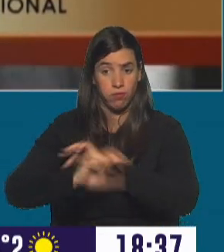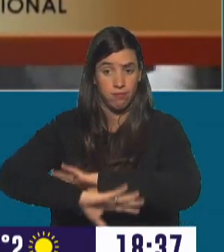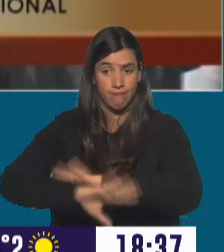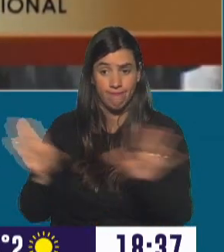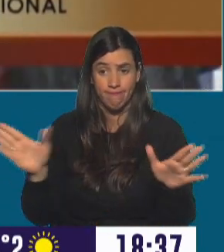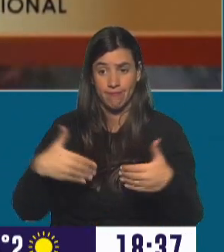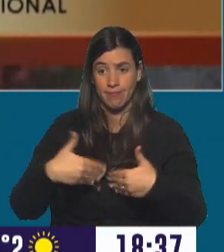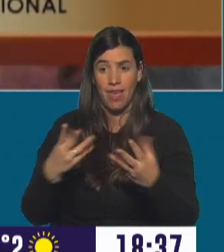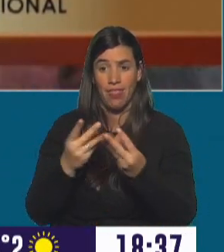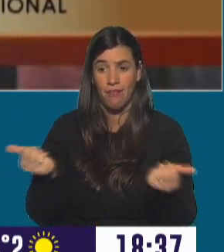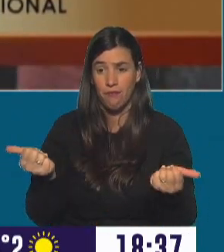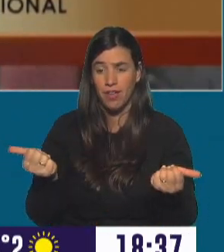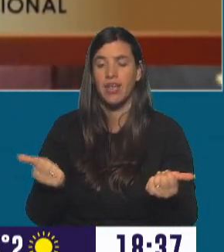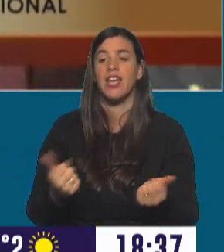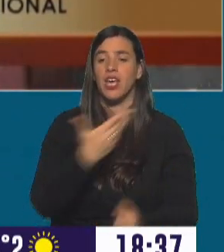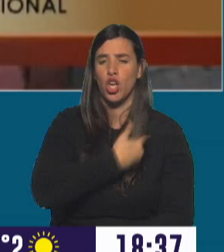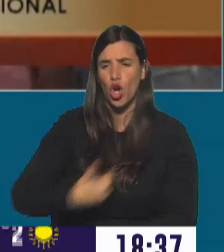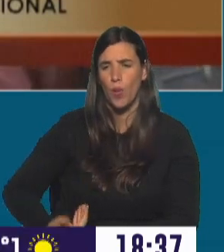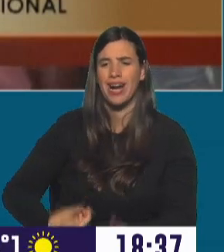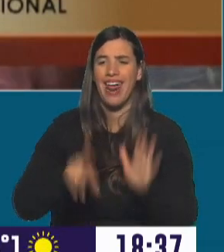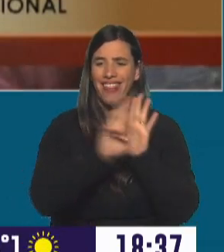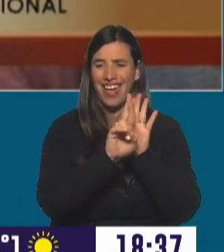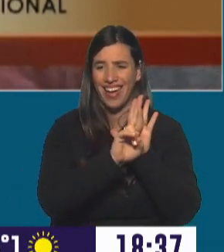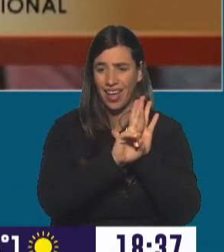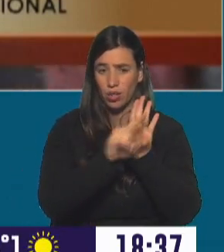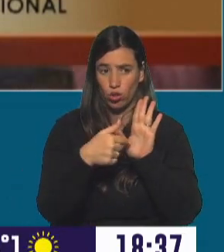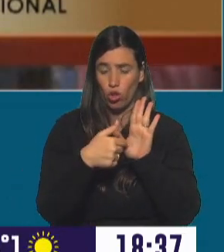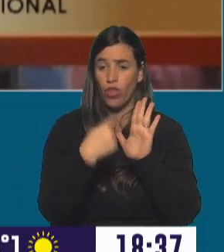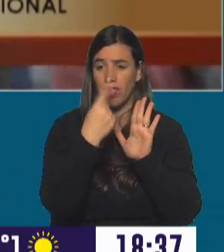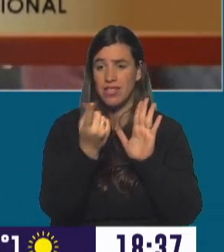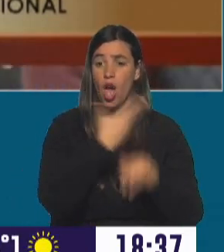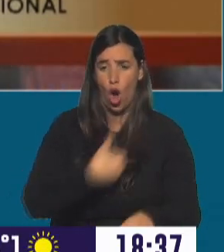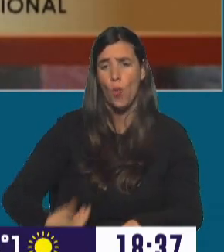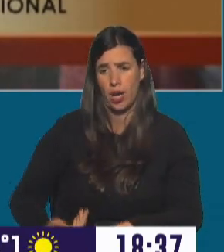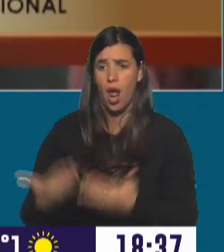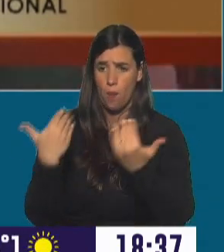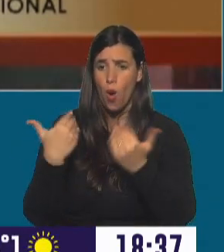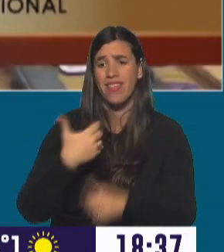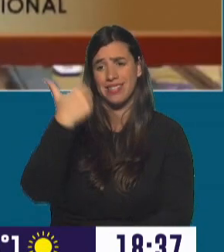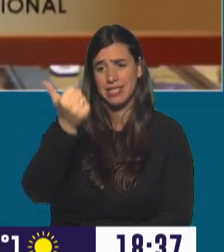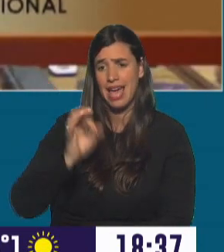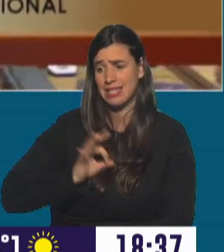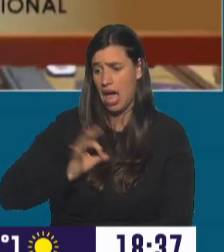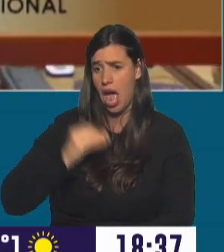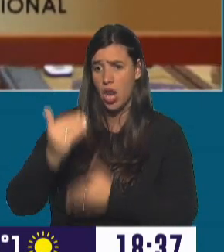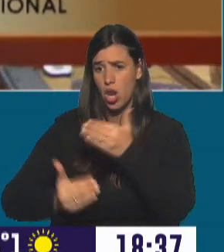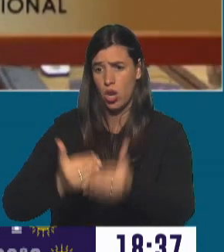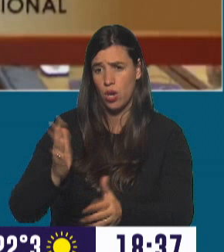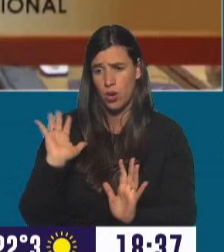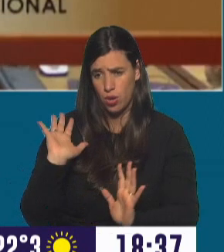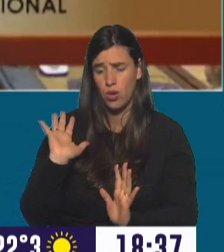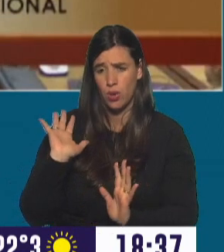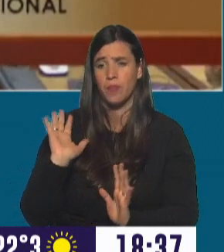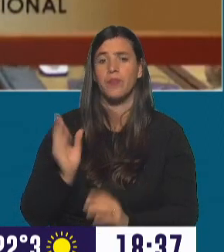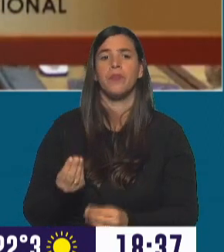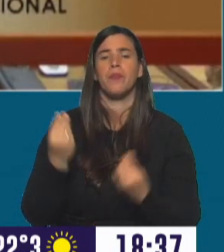durante 6 meses más a través de decretos. Esto es una de las posibilidades. El gobierno de Lasso ha sido ambiguo acerca de si va a recurrir